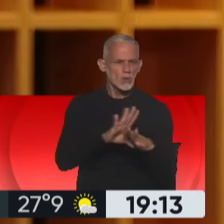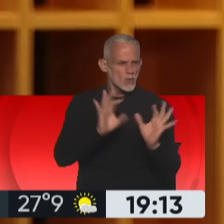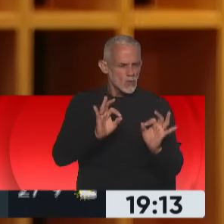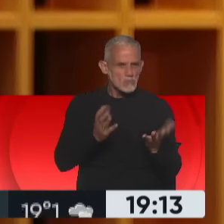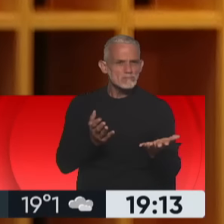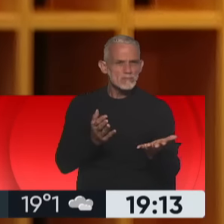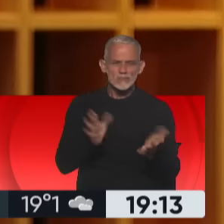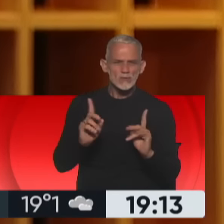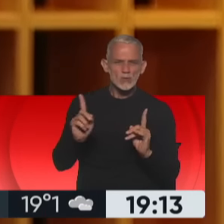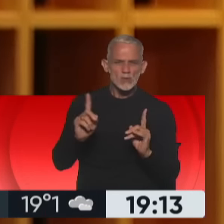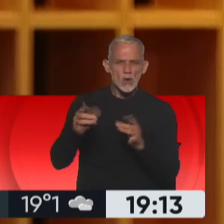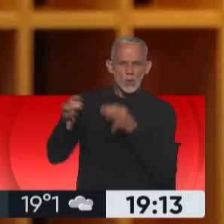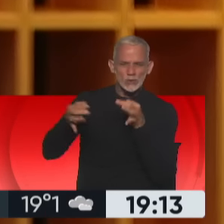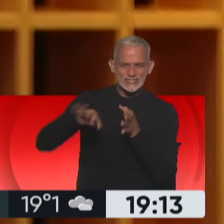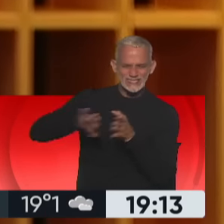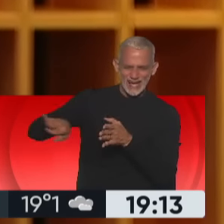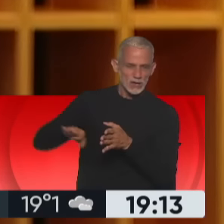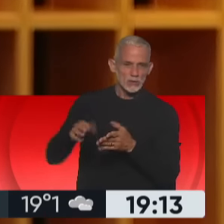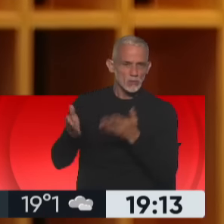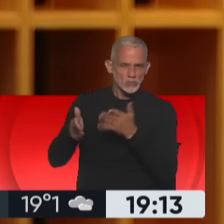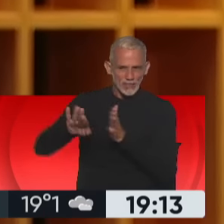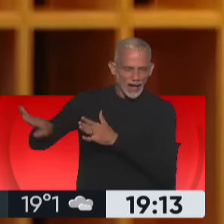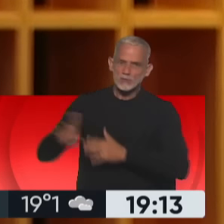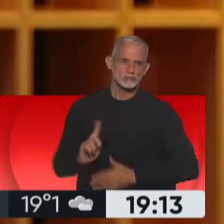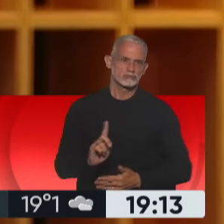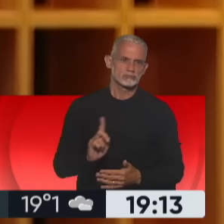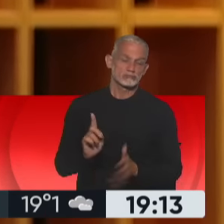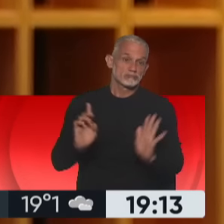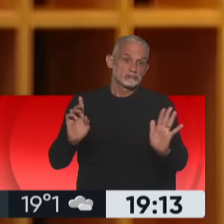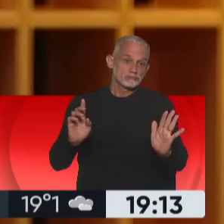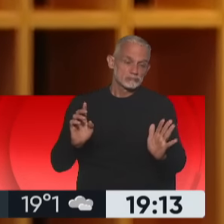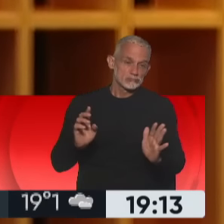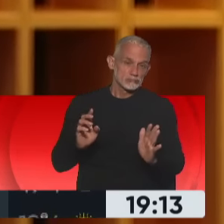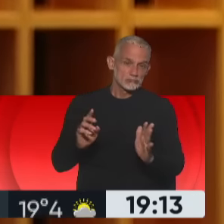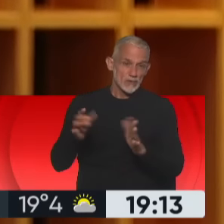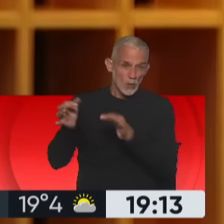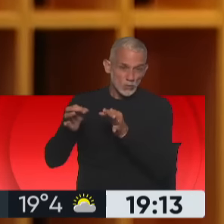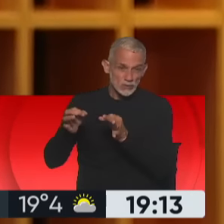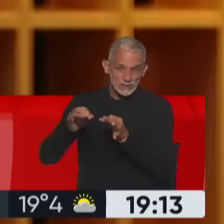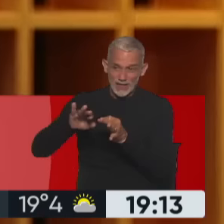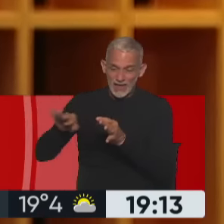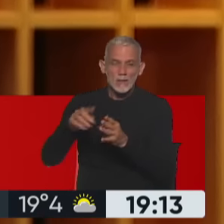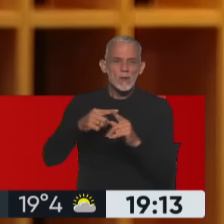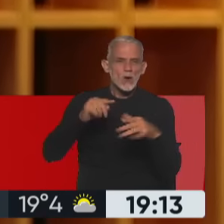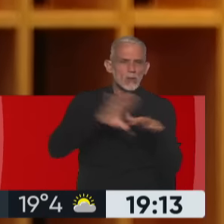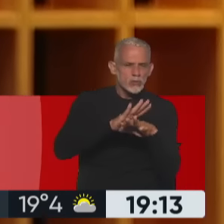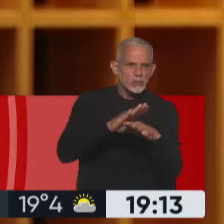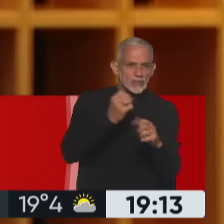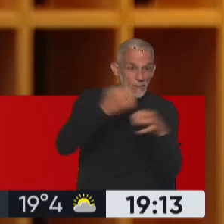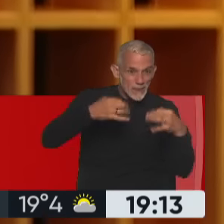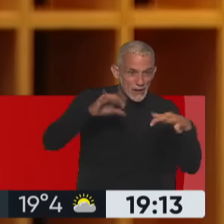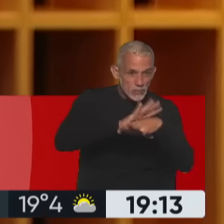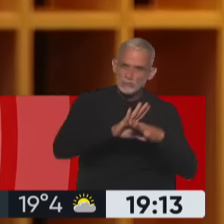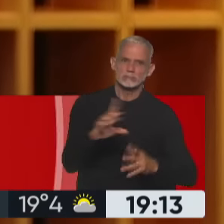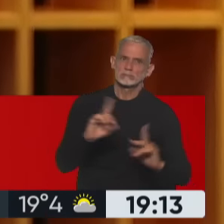pueden sacrificar nada, digamos, en términos de justicia por una supuesta eficiencia. Eso es